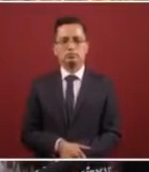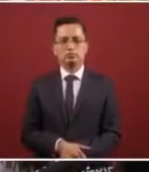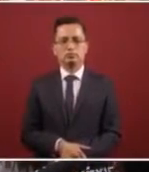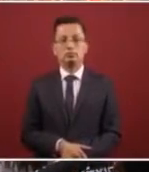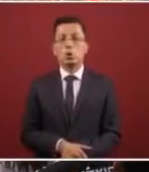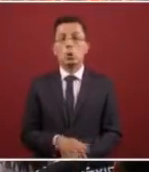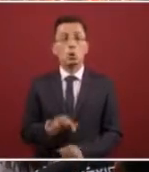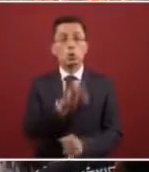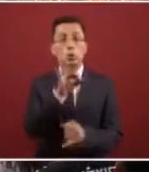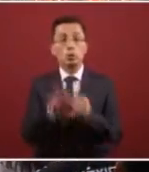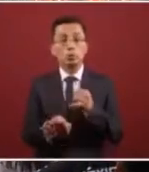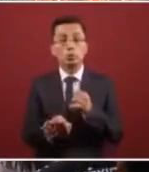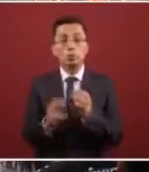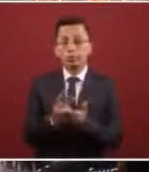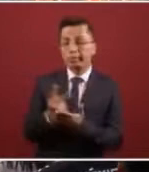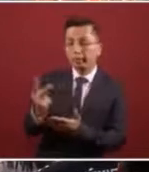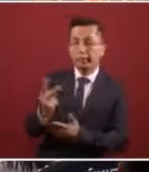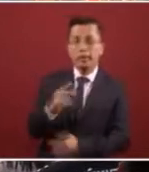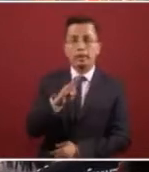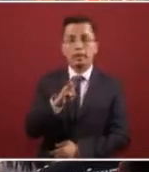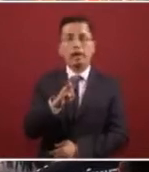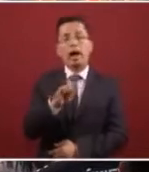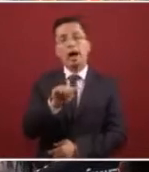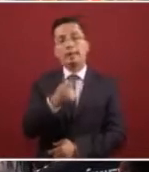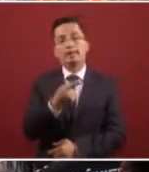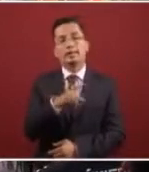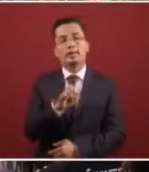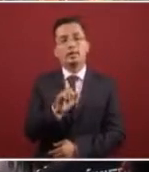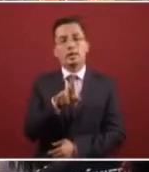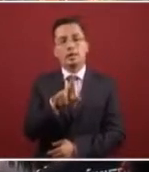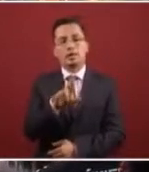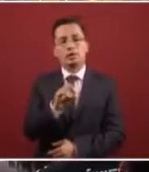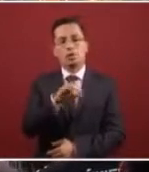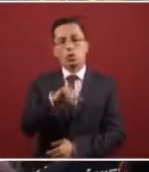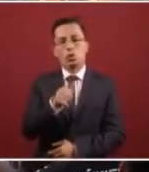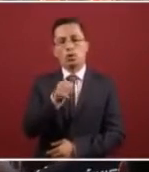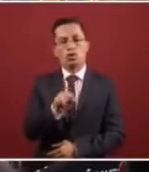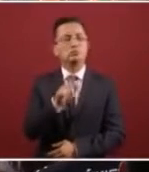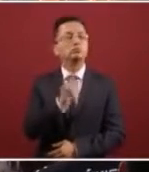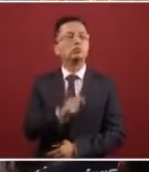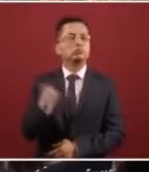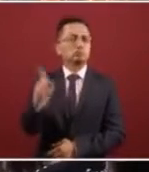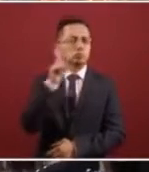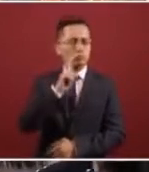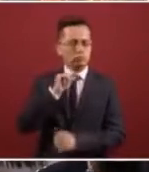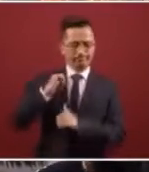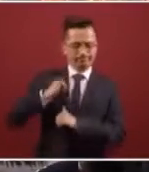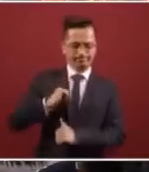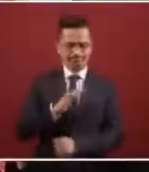Y por último, recibe Blajait Aguilar Rojas, entrenadora de gimnasia rítmica.